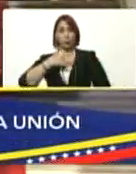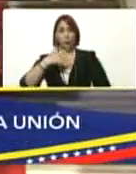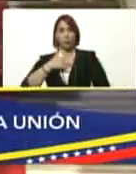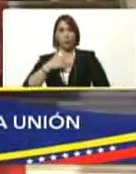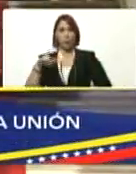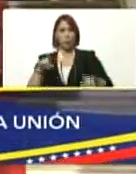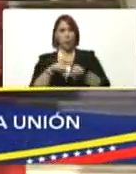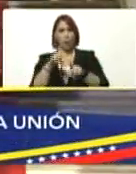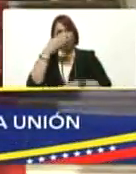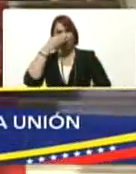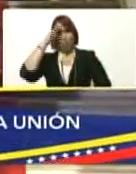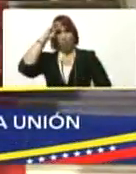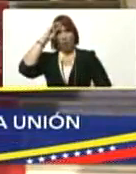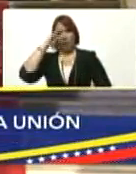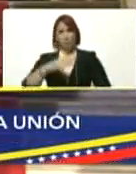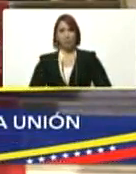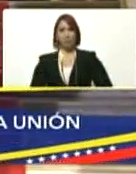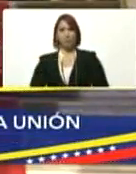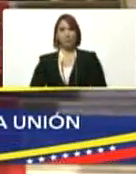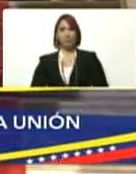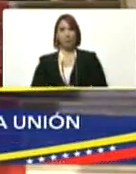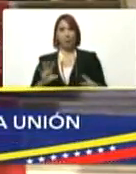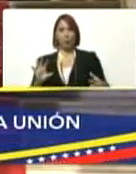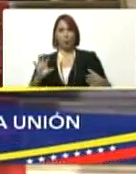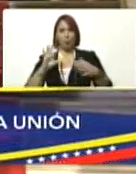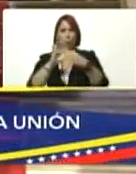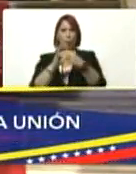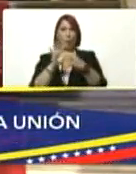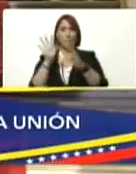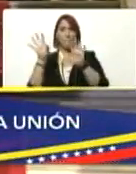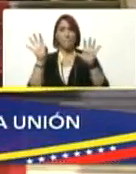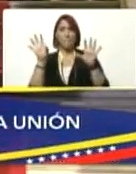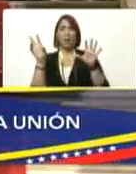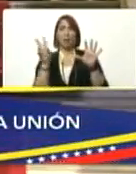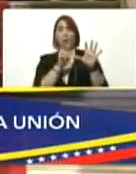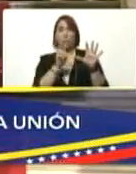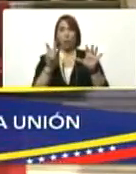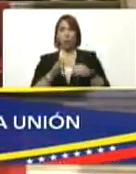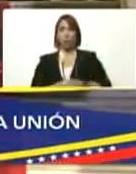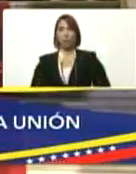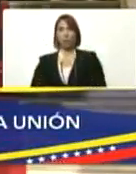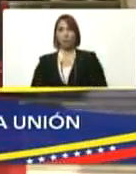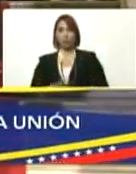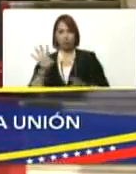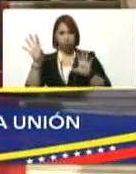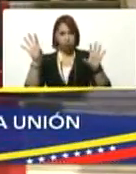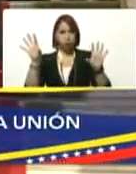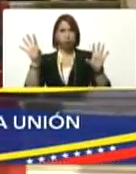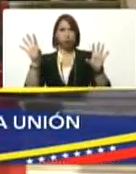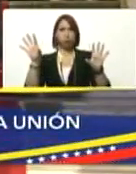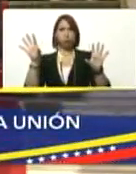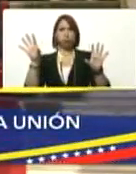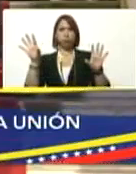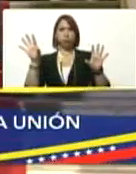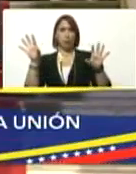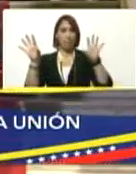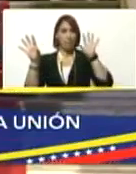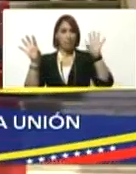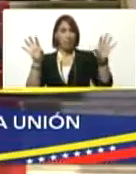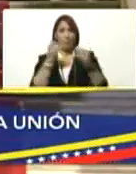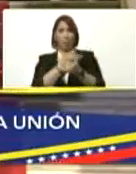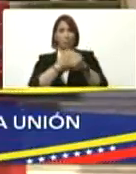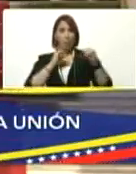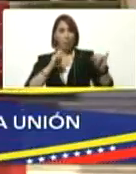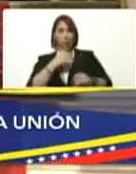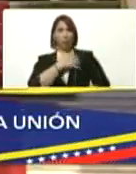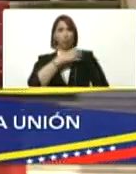Cuba precisamente una unión de repúblicas, una nación de repúblicas. La República Independiente Soberana de